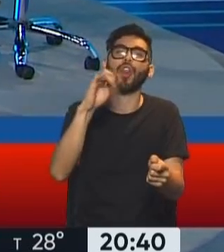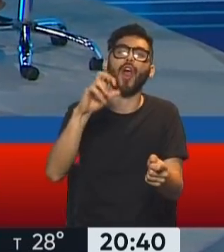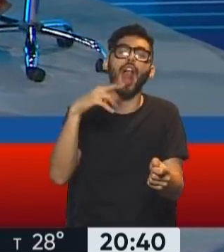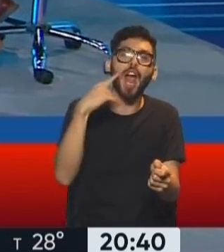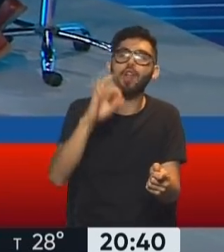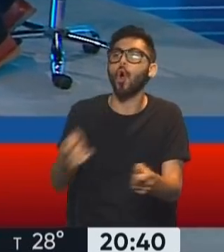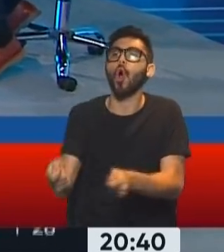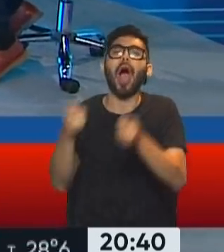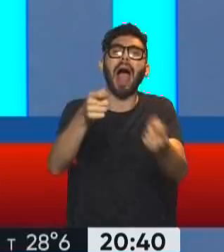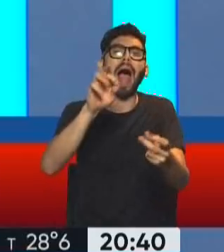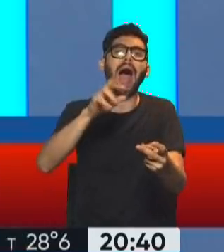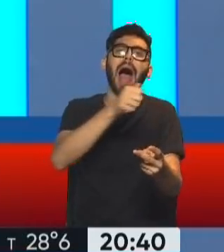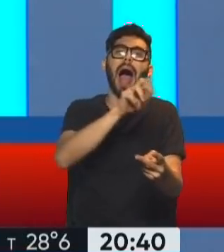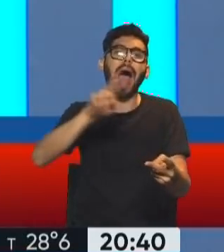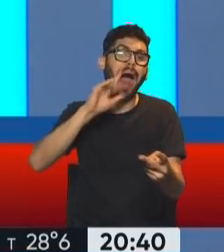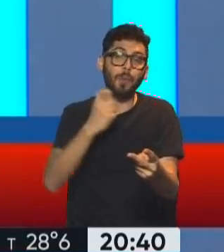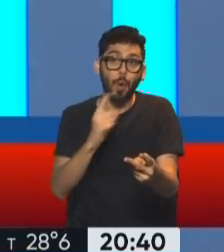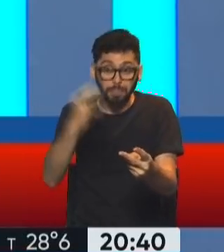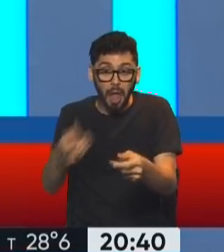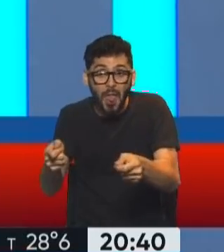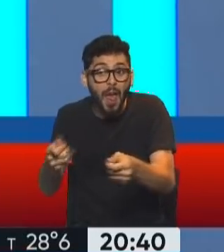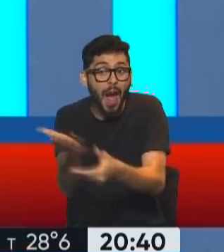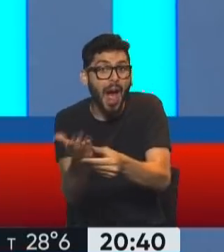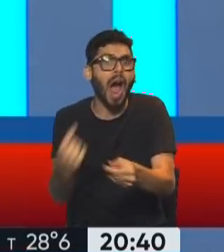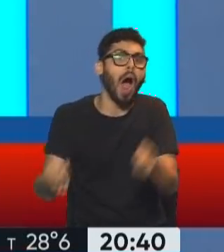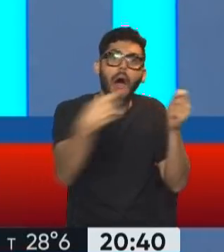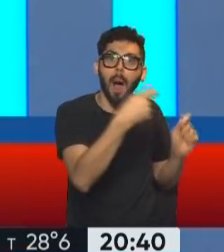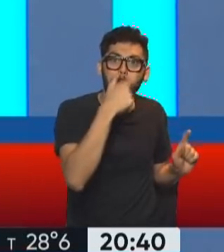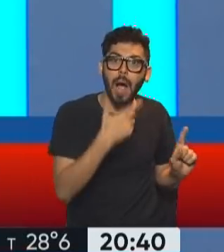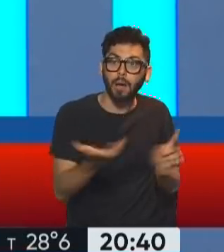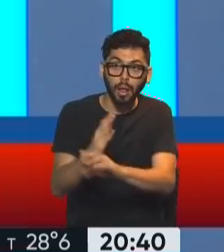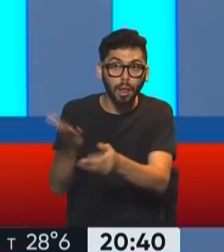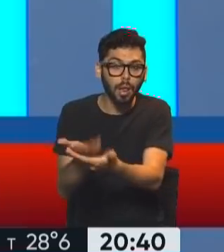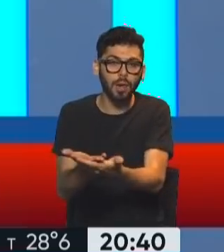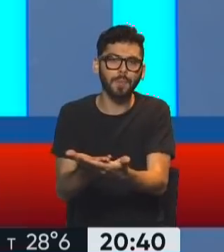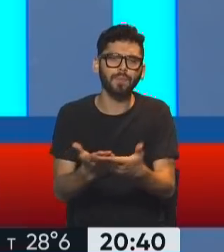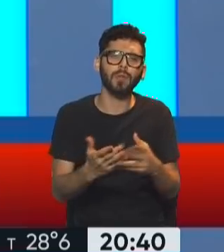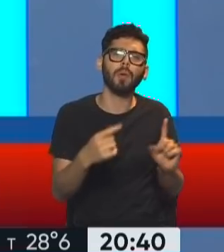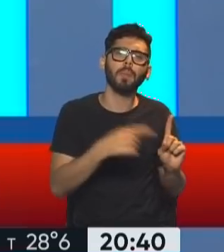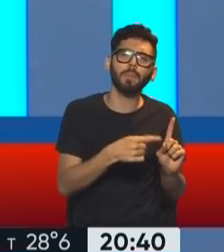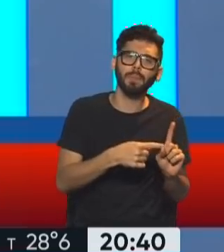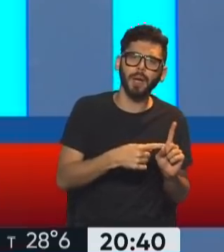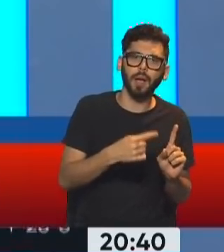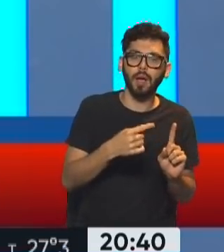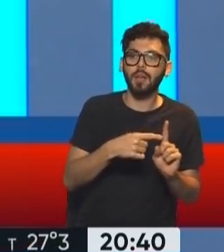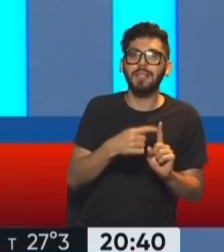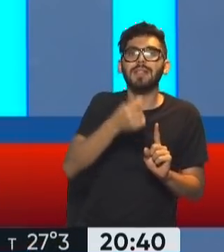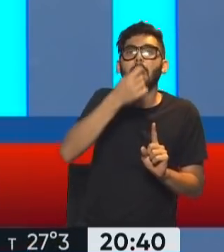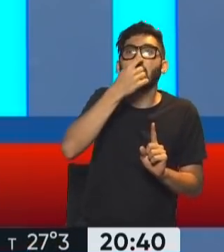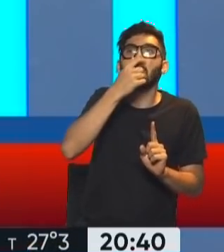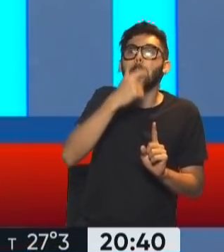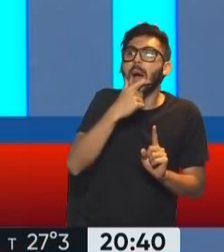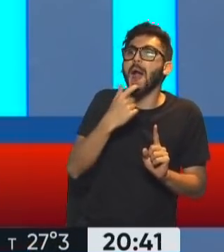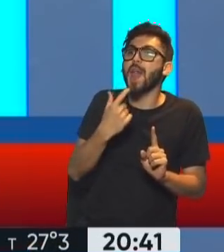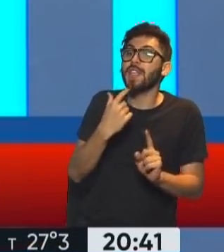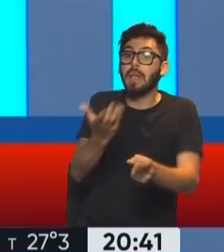quiero preguntar sobre esto algo. Cuando él pide ese relevamiento, está admitiendo que se intervino, o sea, que esa